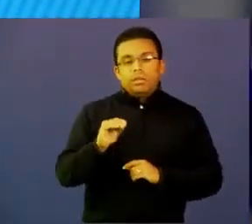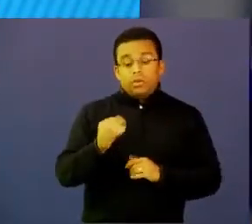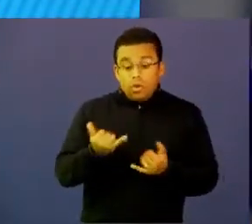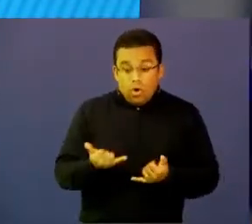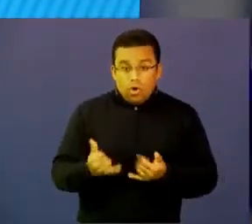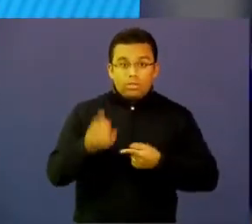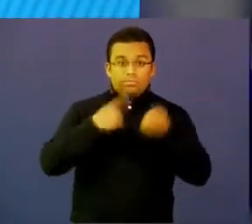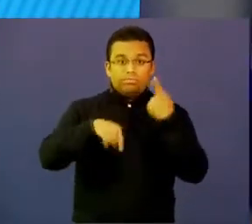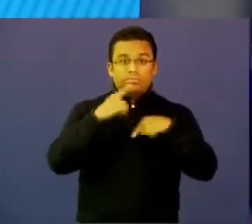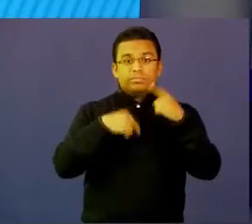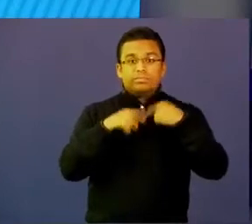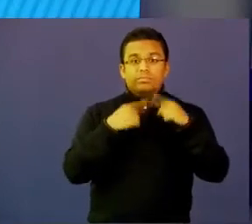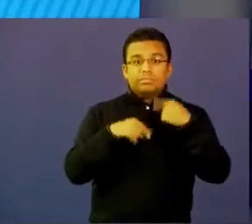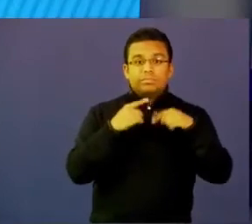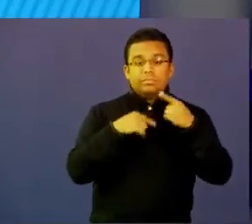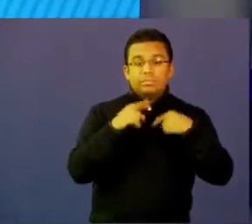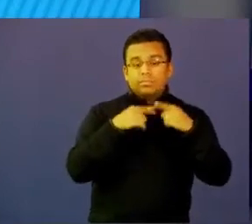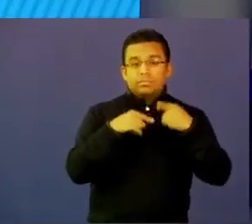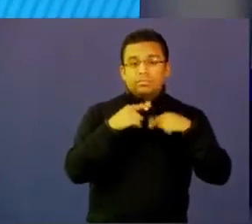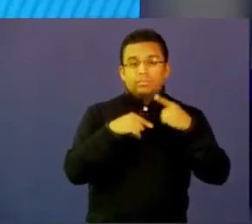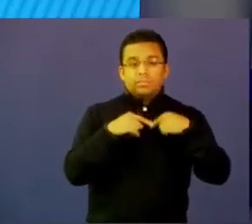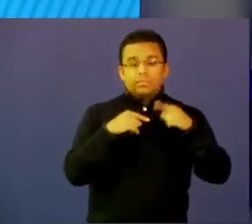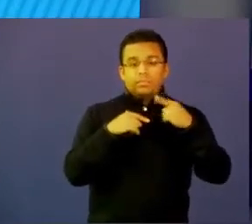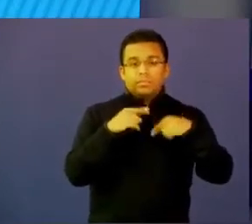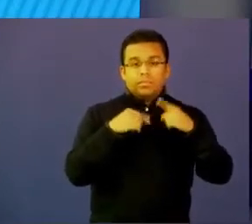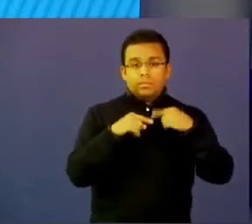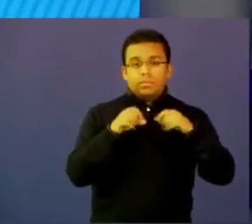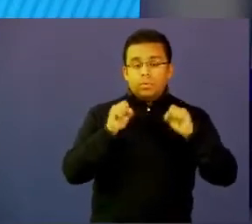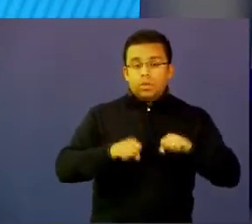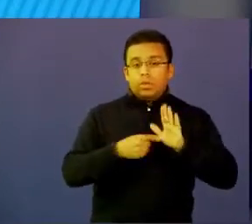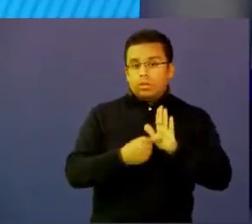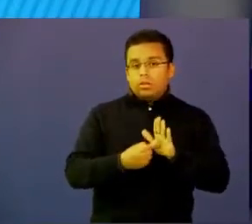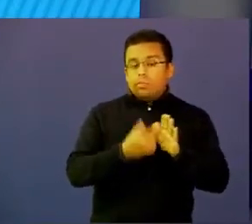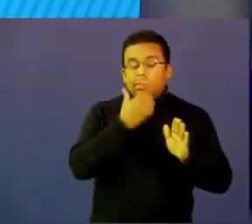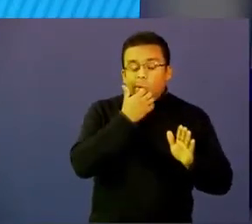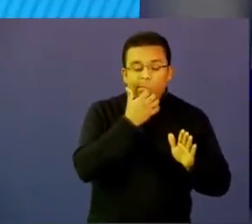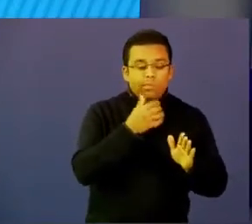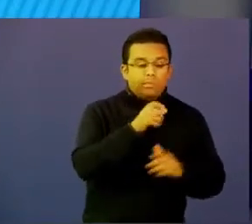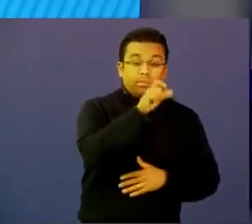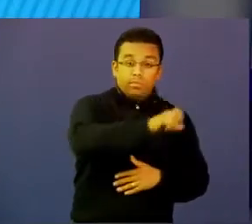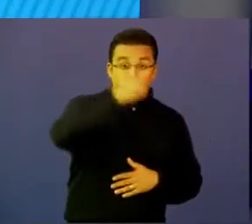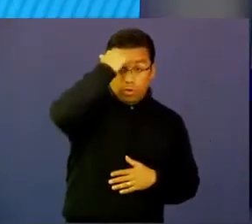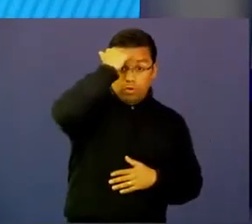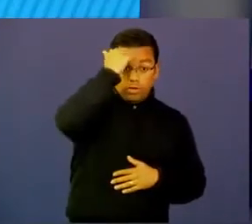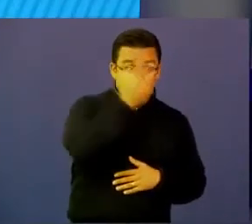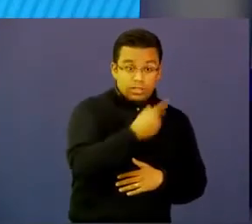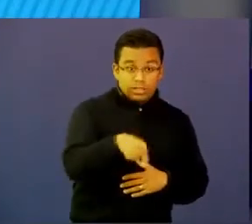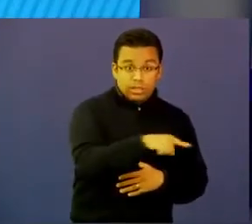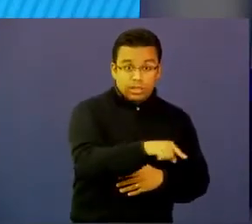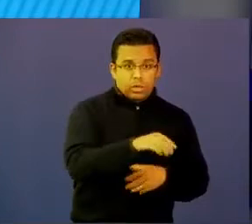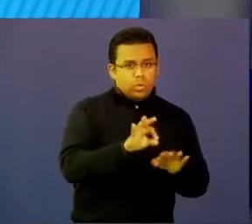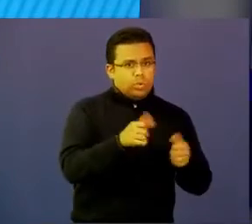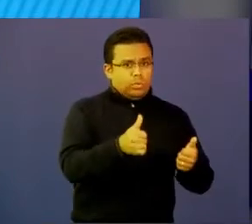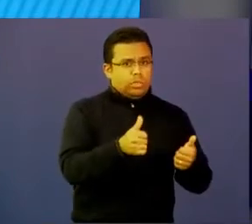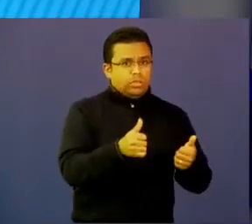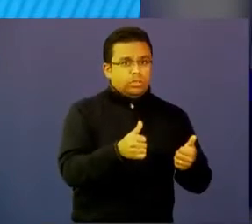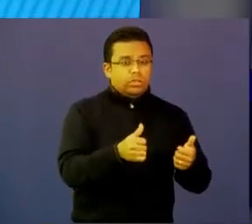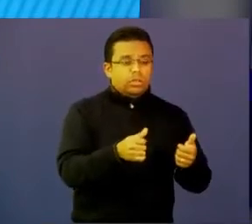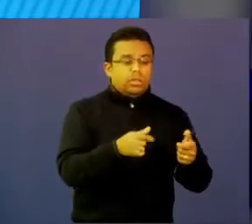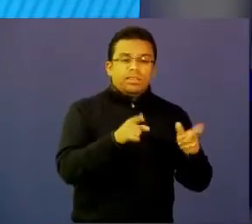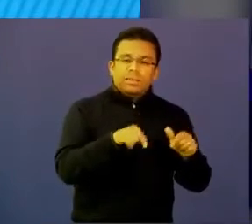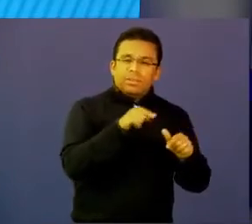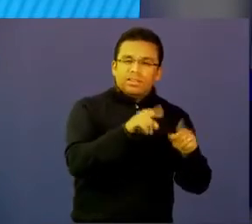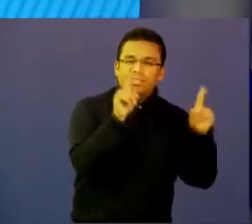complemento. Efectivamente, la orientación que puedan dar todos los profesores y la integración de la tecnología siempre son temas